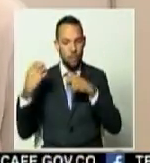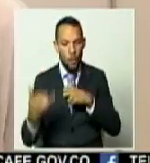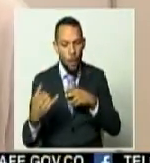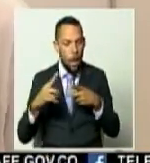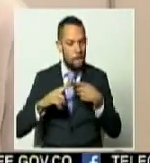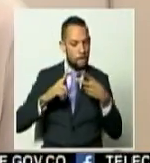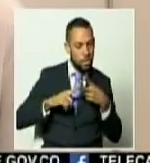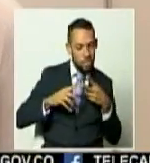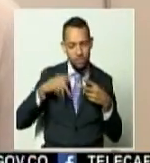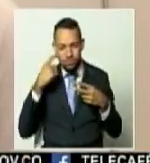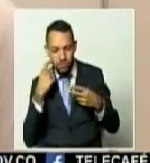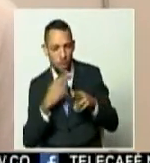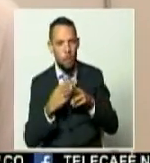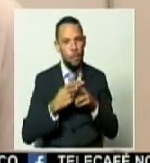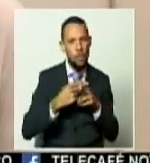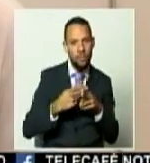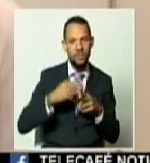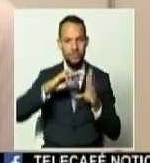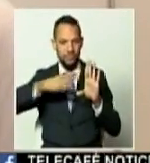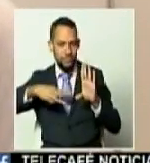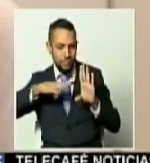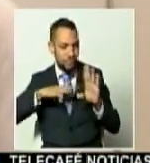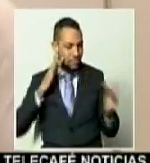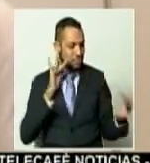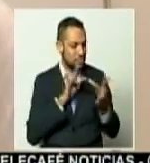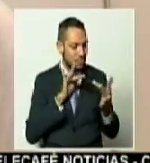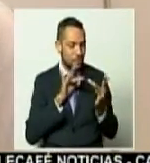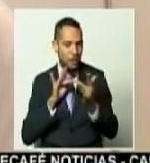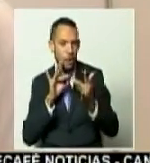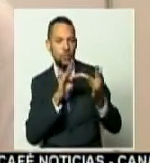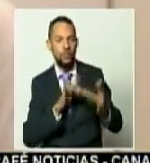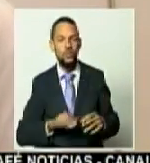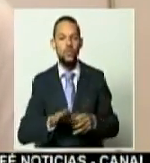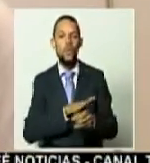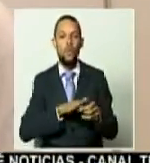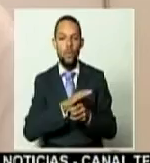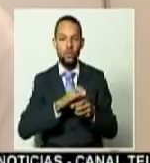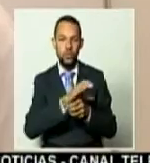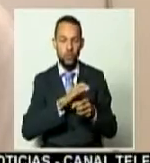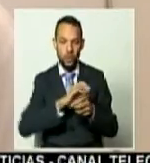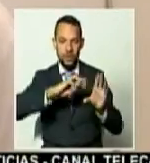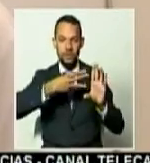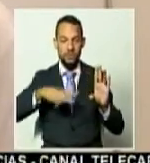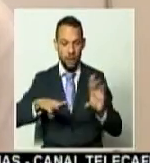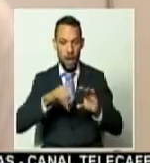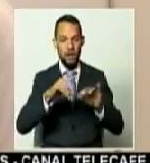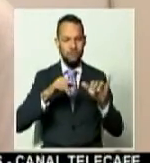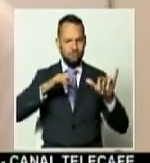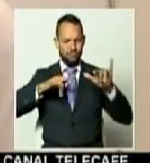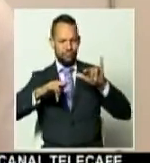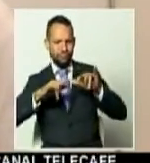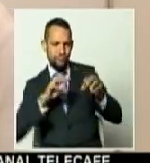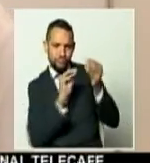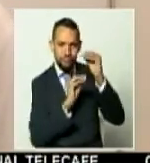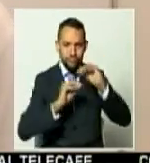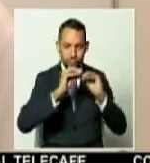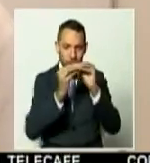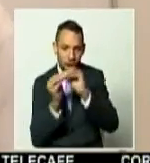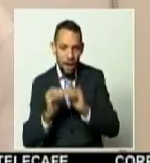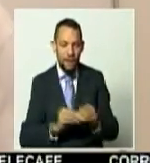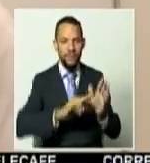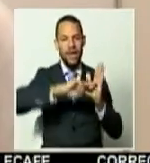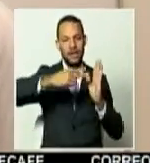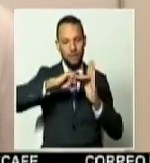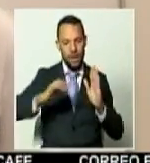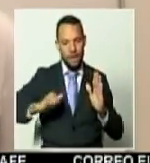que próximamente Dos Quebradas sea reconocido como una ciudad llena de robótica y también que sea saludable